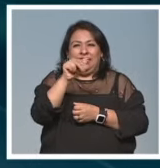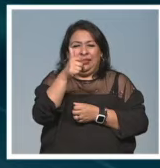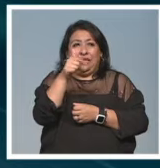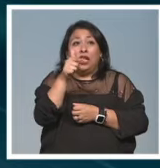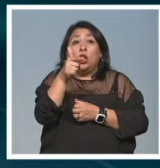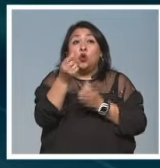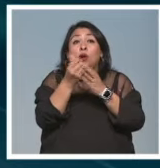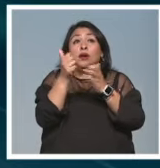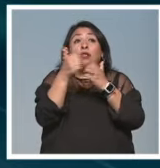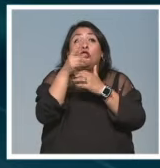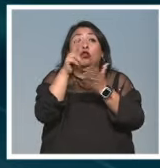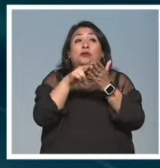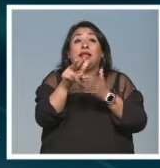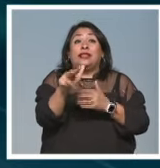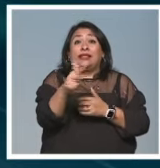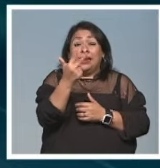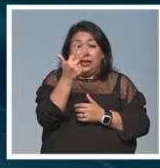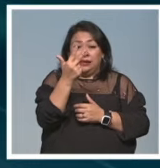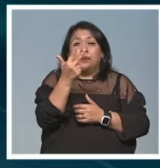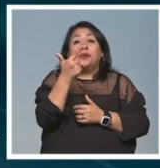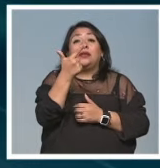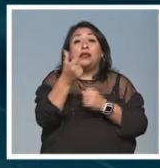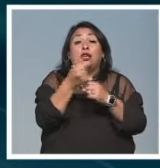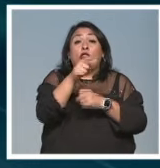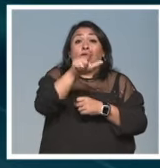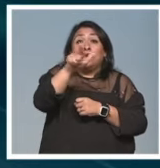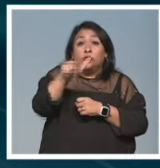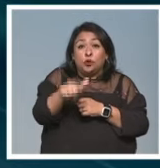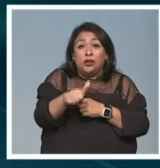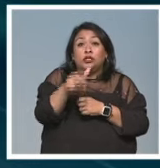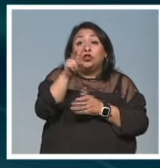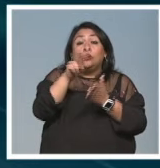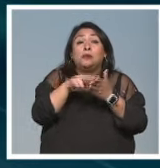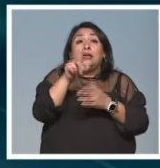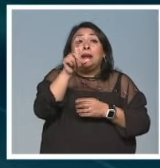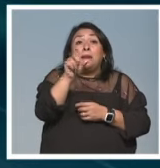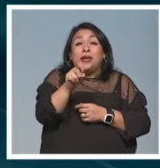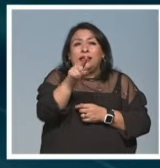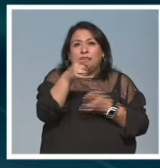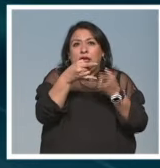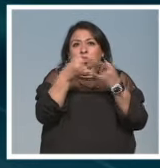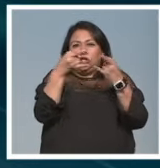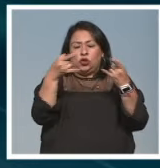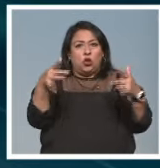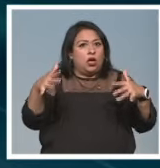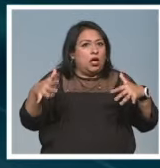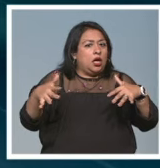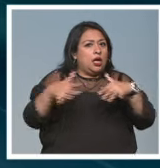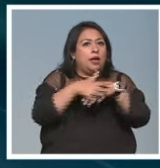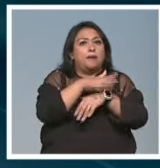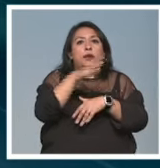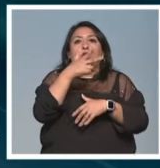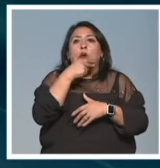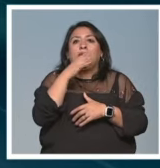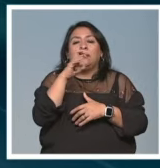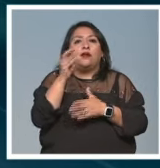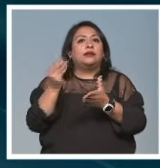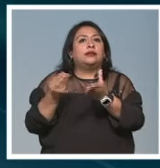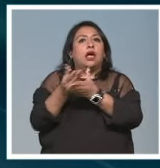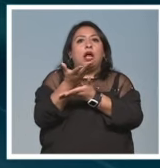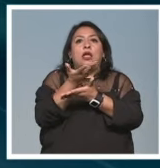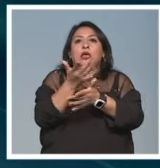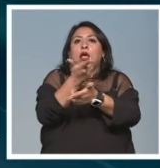y estrenado en 2013. 7 años después, en 2020, la historia dio un giro y César Fierro fue puesto en